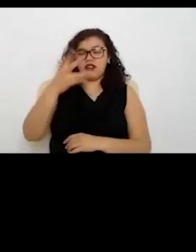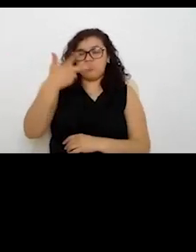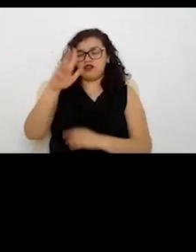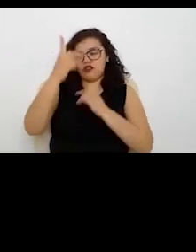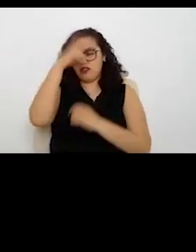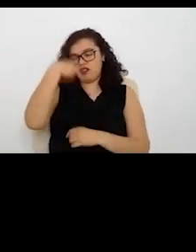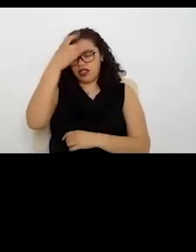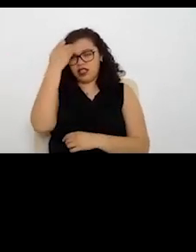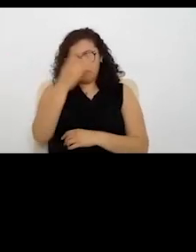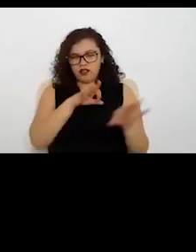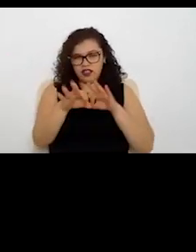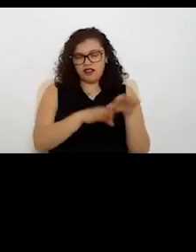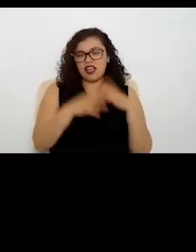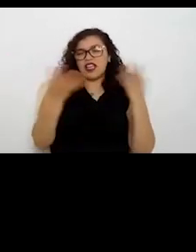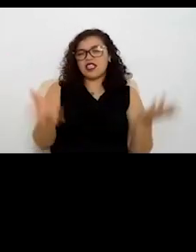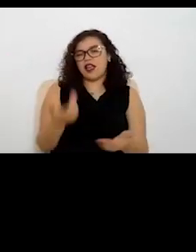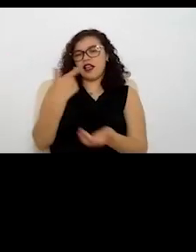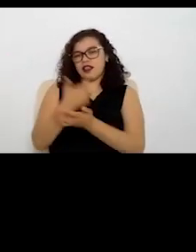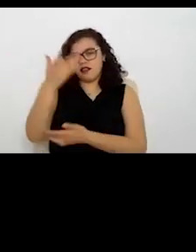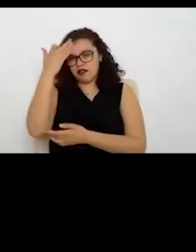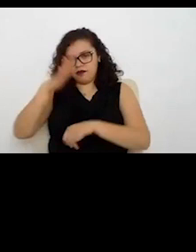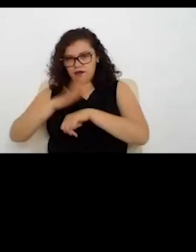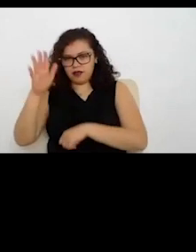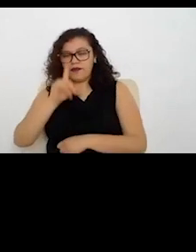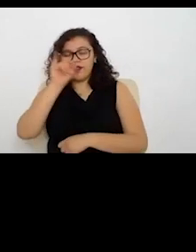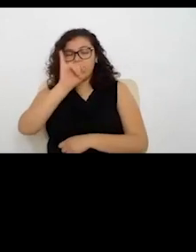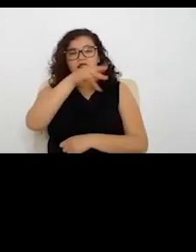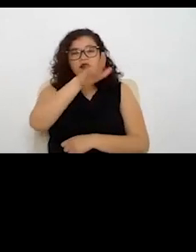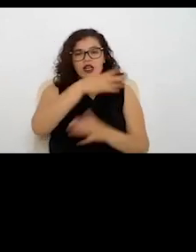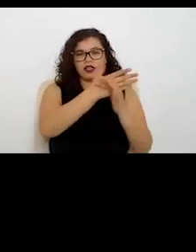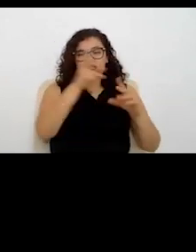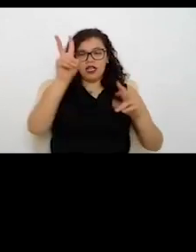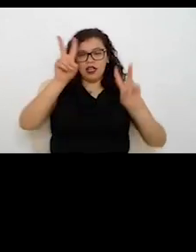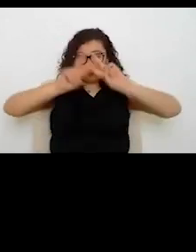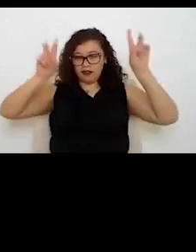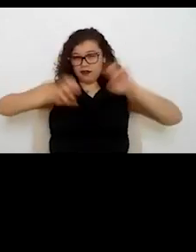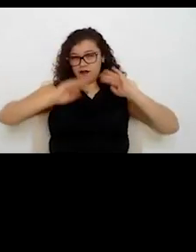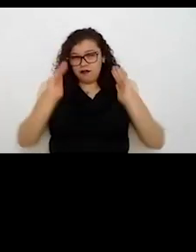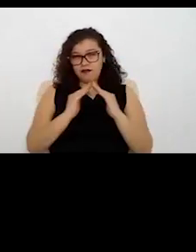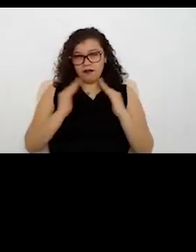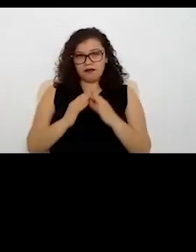jornadas extraordinarias. Como también ya nos decía Juan, el tema de la habitación.